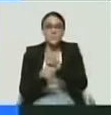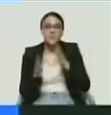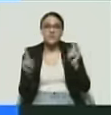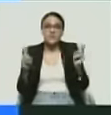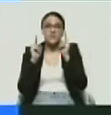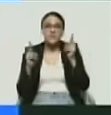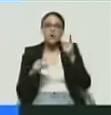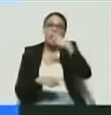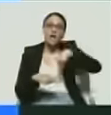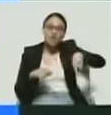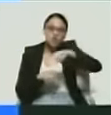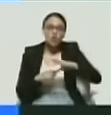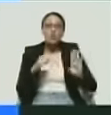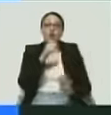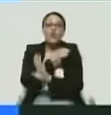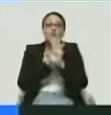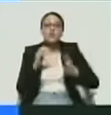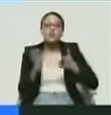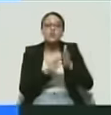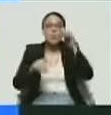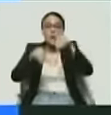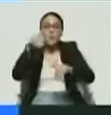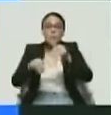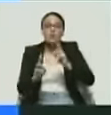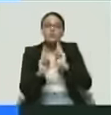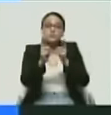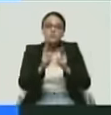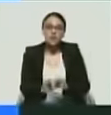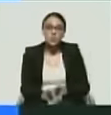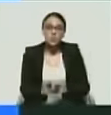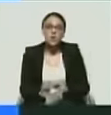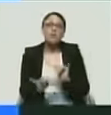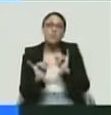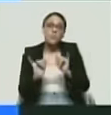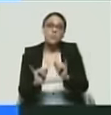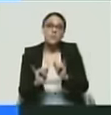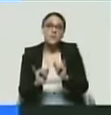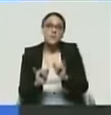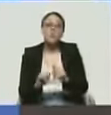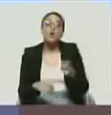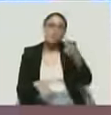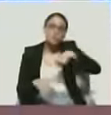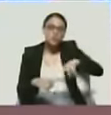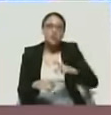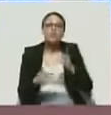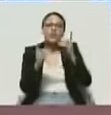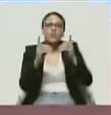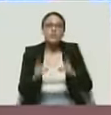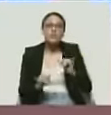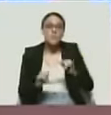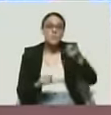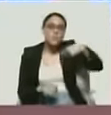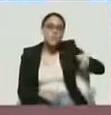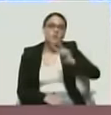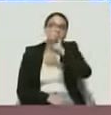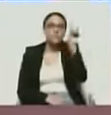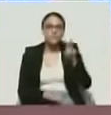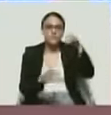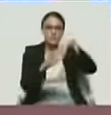el voto de las venezolanas y de los venezolanos y para defender los resultados de esas elecciones del